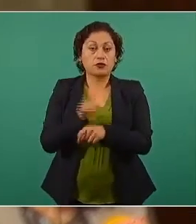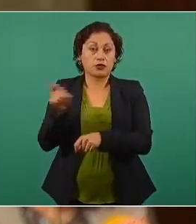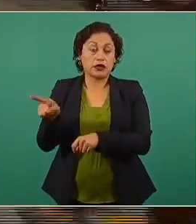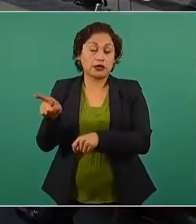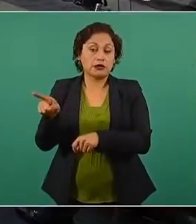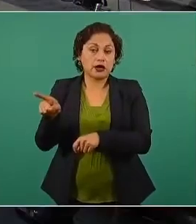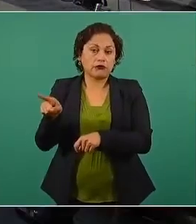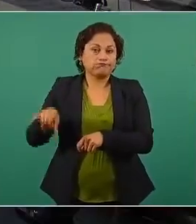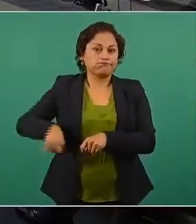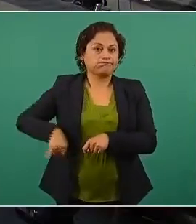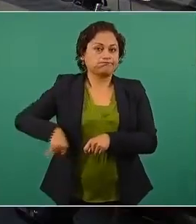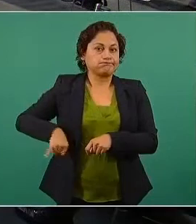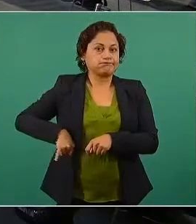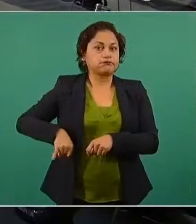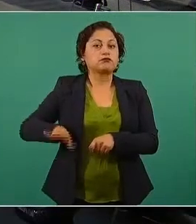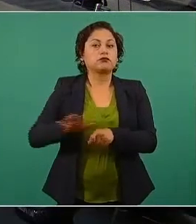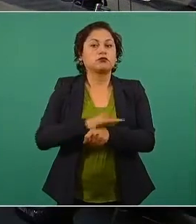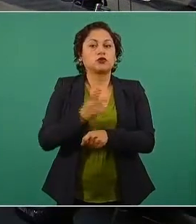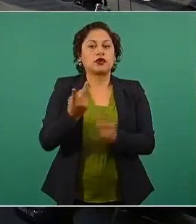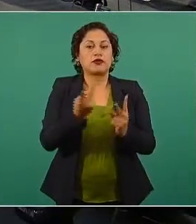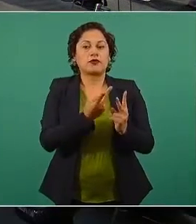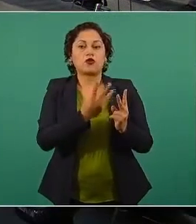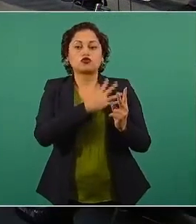Digamos que el honor de sus hijos.